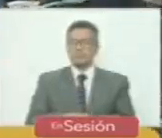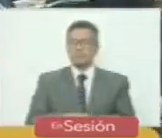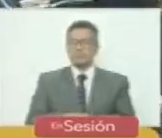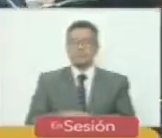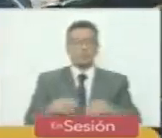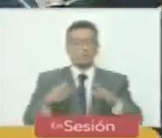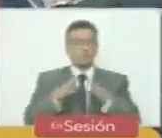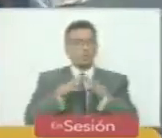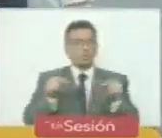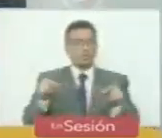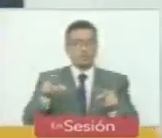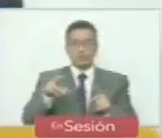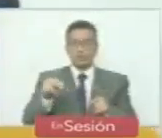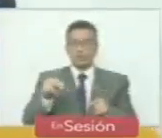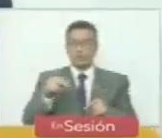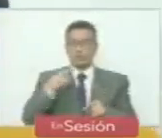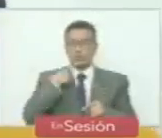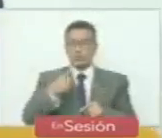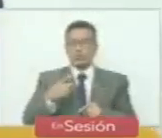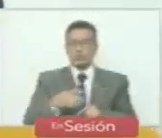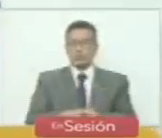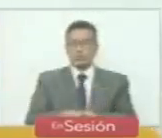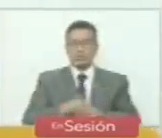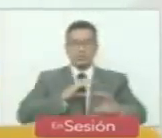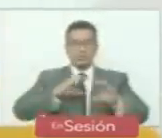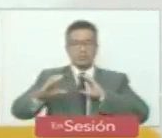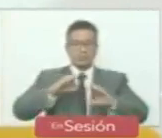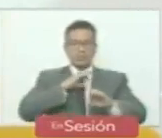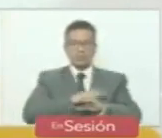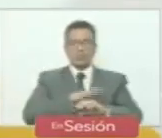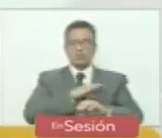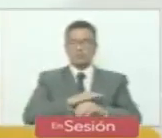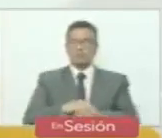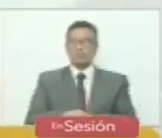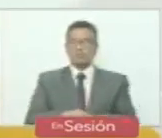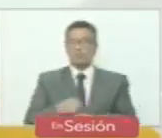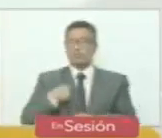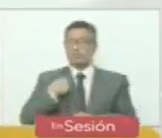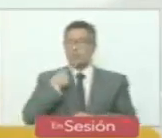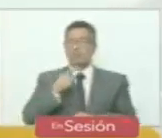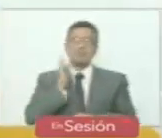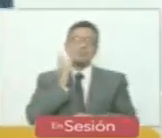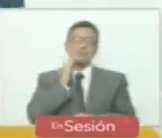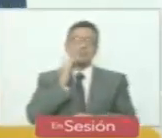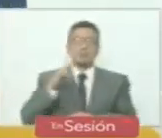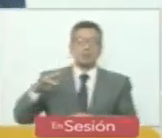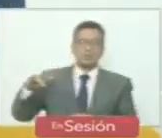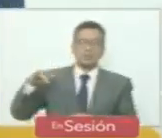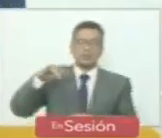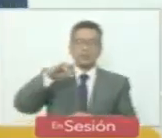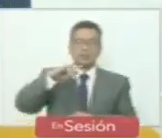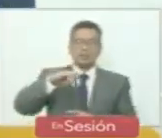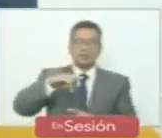Todo lo que han dicho los medios de comunicación, cuando dicen, por ejemplo, el avión